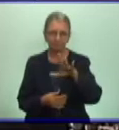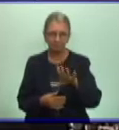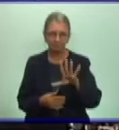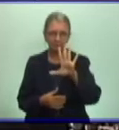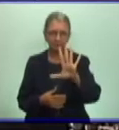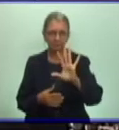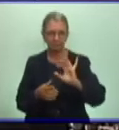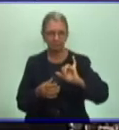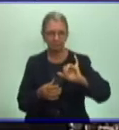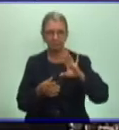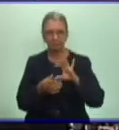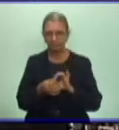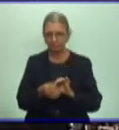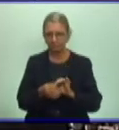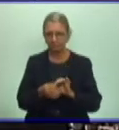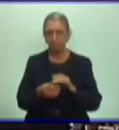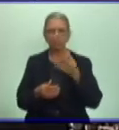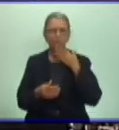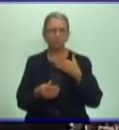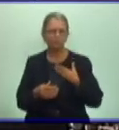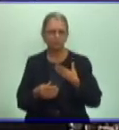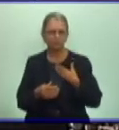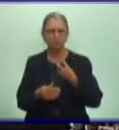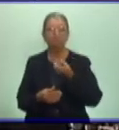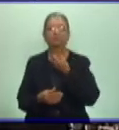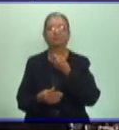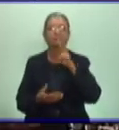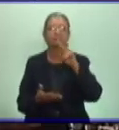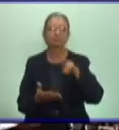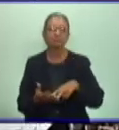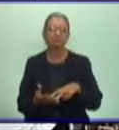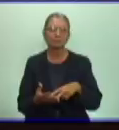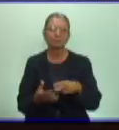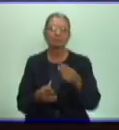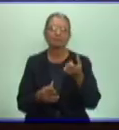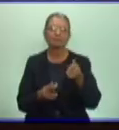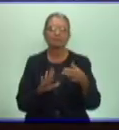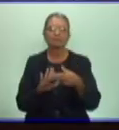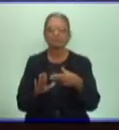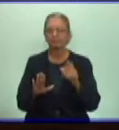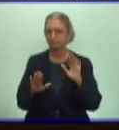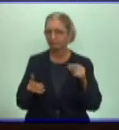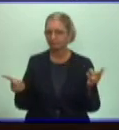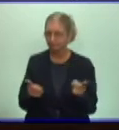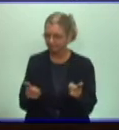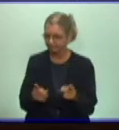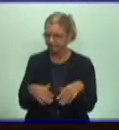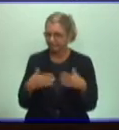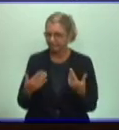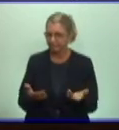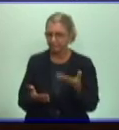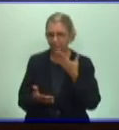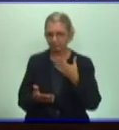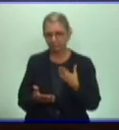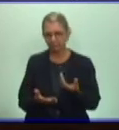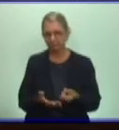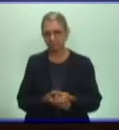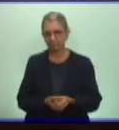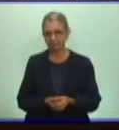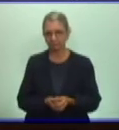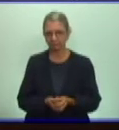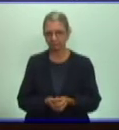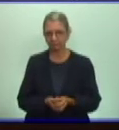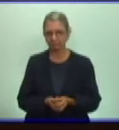se procede para evaluar la asignatura? Yo creo que ya lo comentamos, pero a modo de resumen. Sí, bueno,